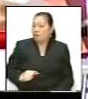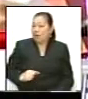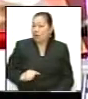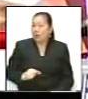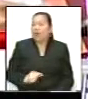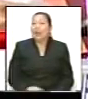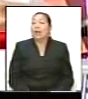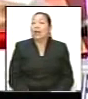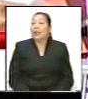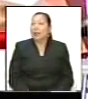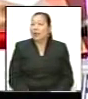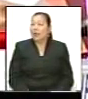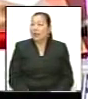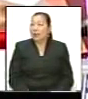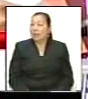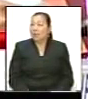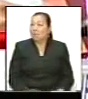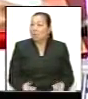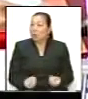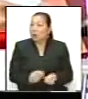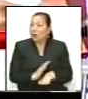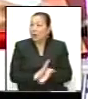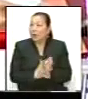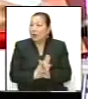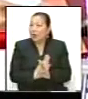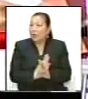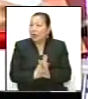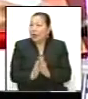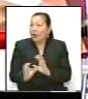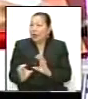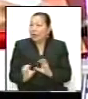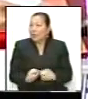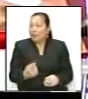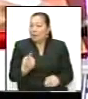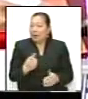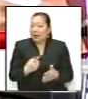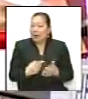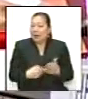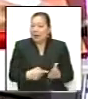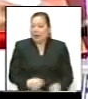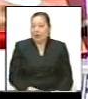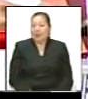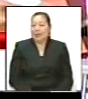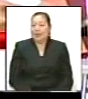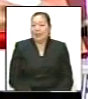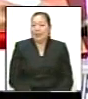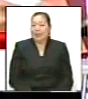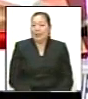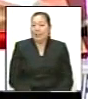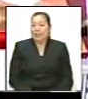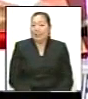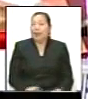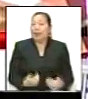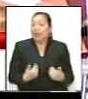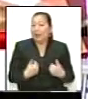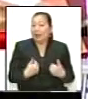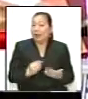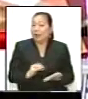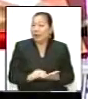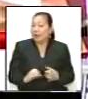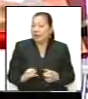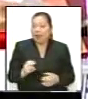Lima Provincias, poco o nada pudo hacer para que se tenga que